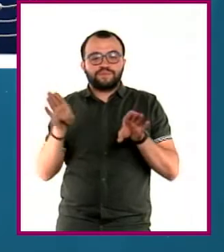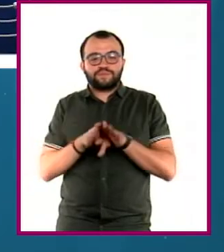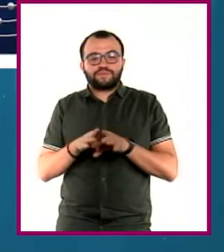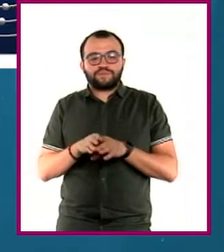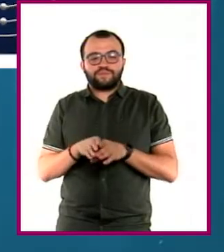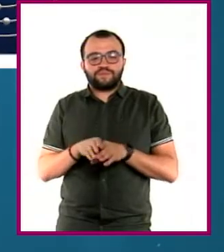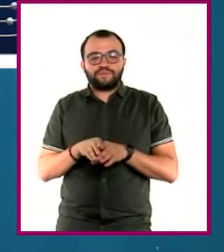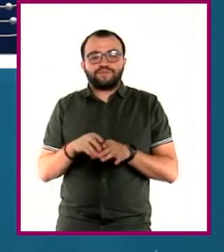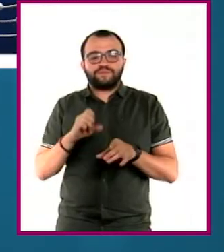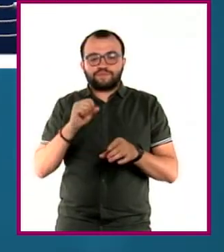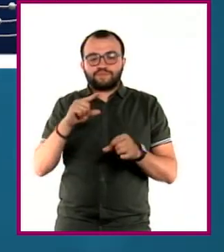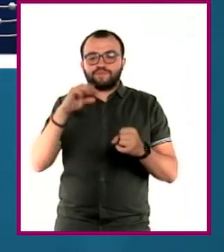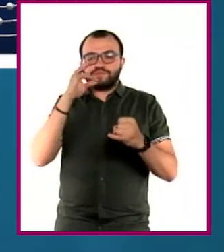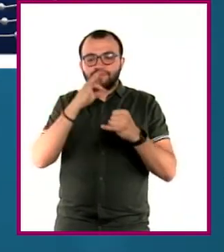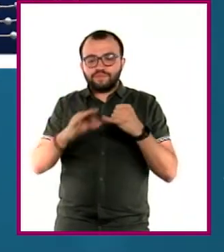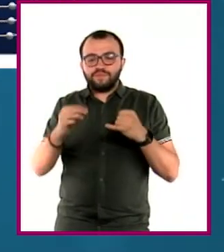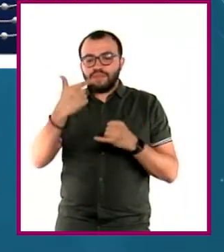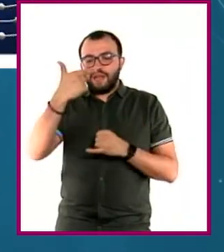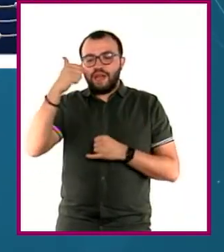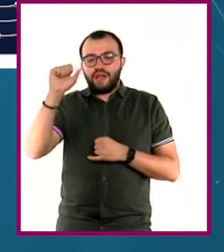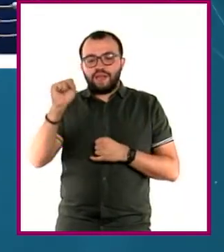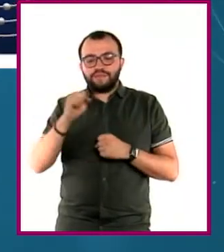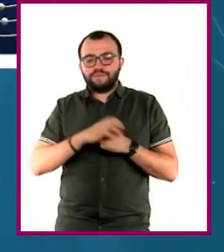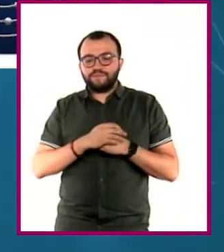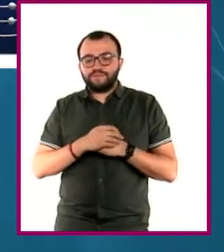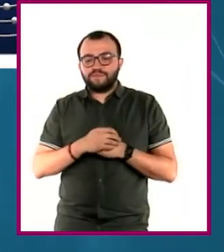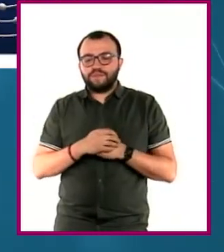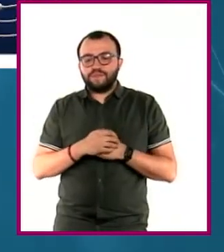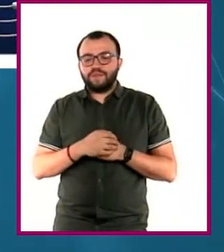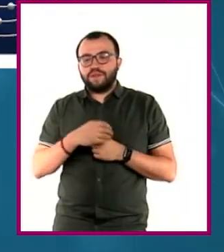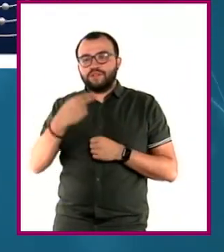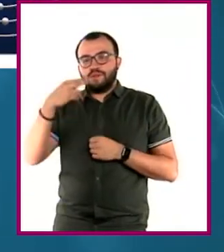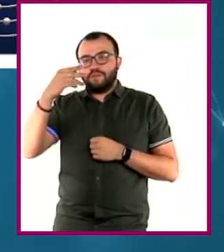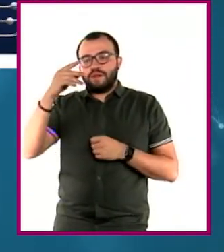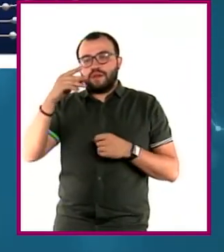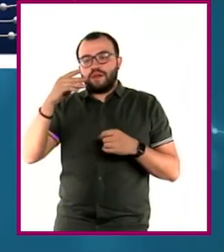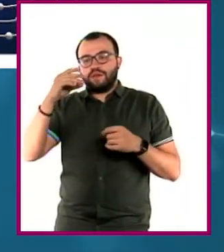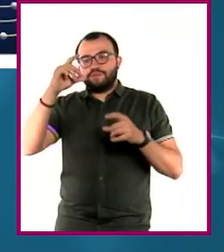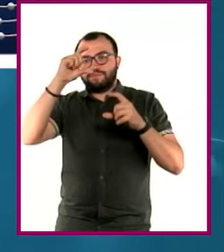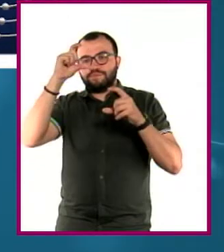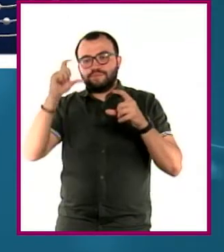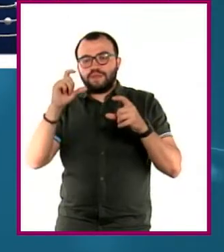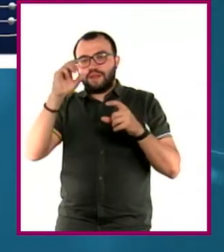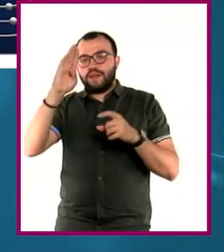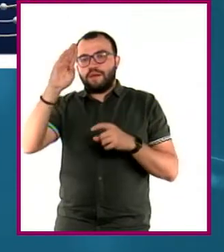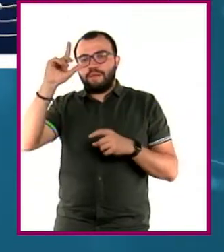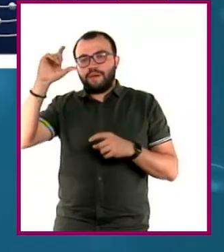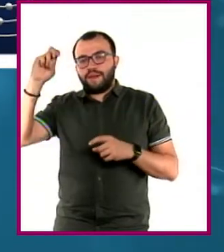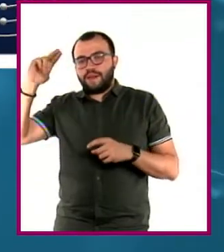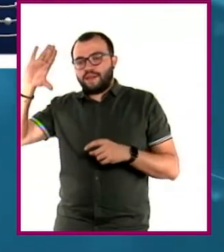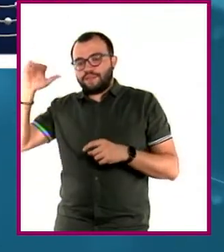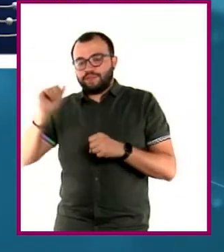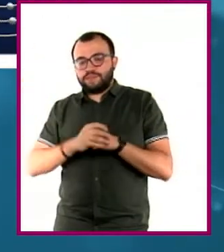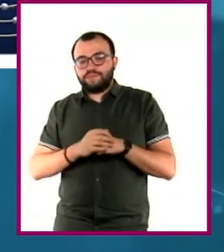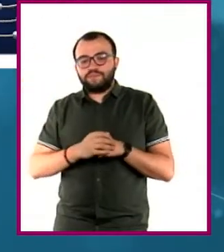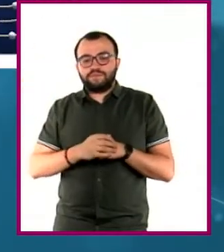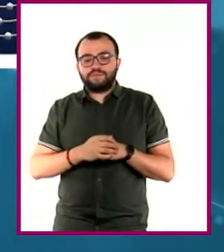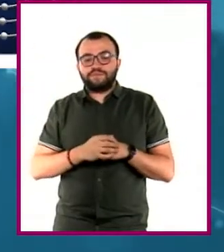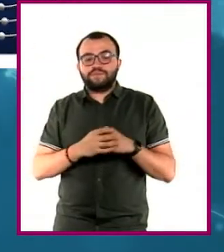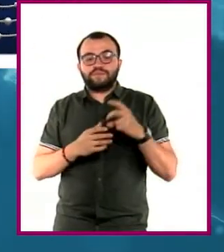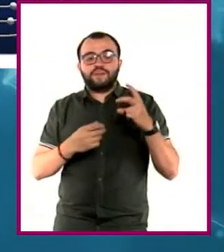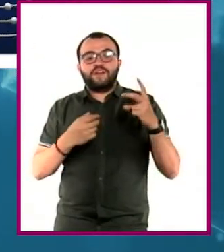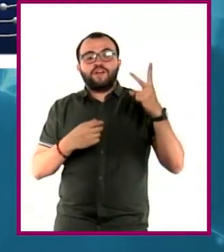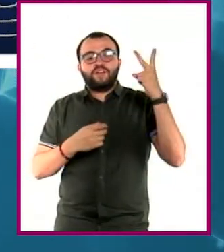las últimas capas de los gases nobles, las denominadas capas de valencia, donde el helio tiene 2 electrones, donde el